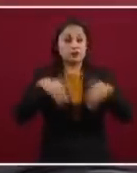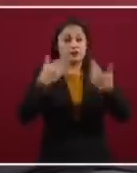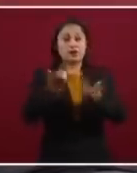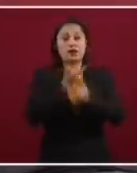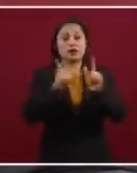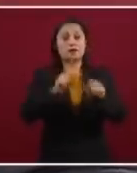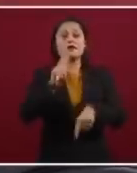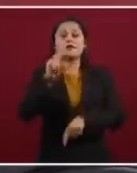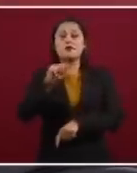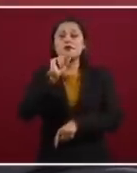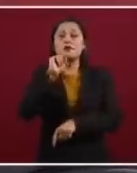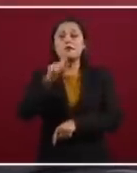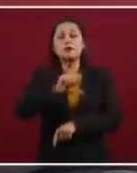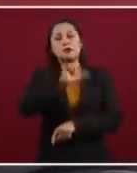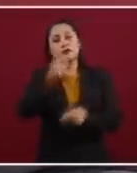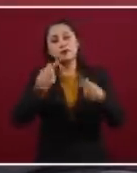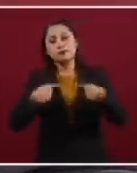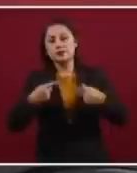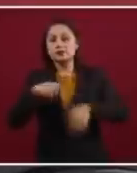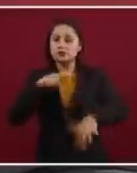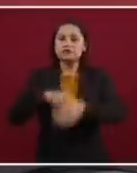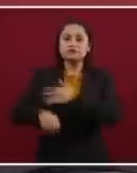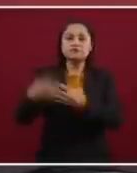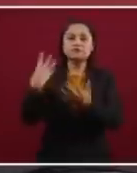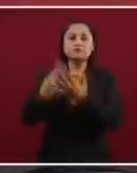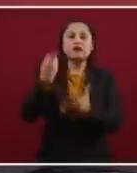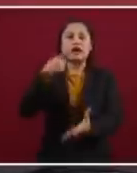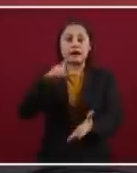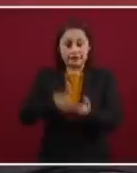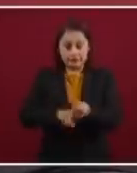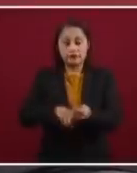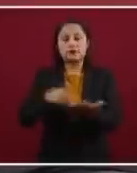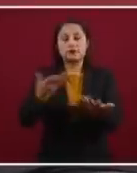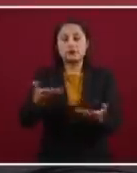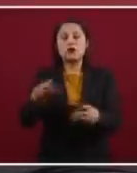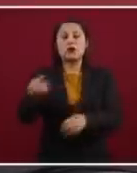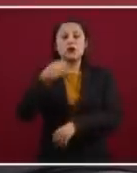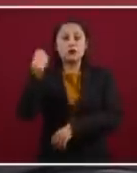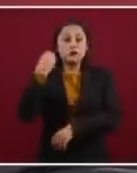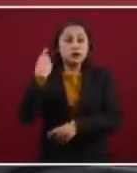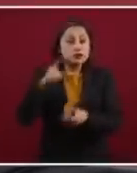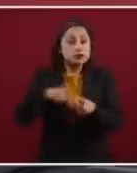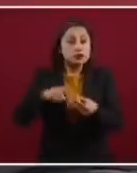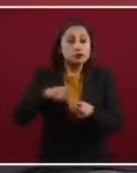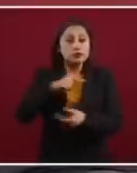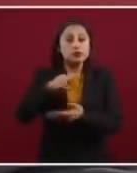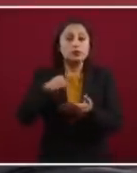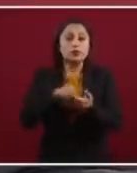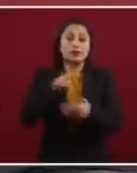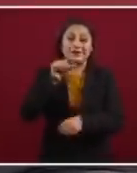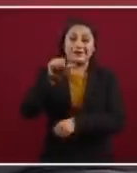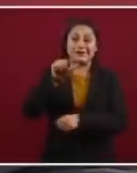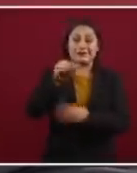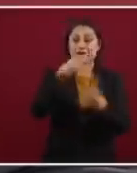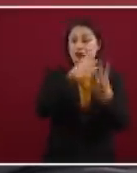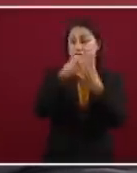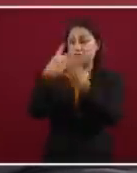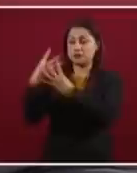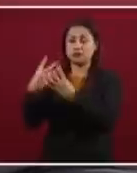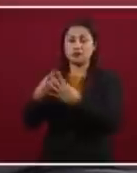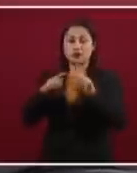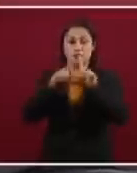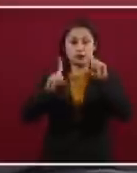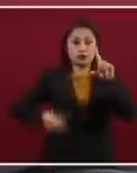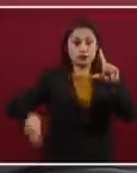esto va a ser en los 16 centros penitenciarios federales pero también en